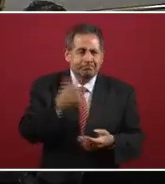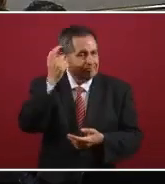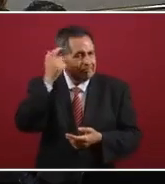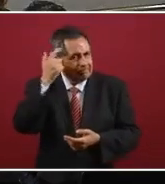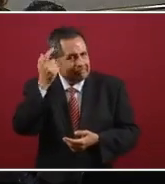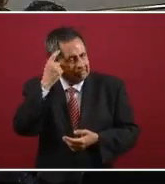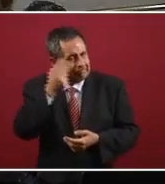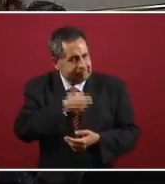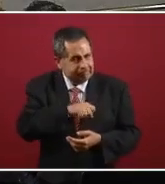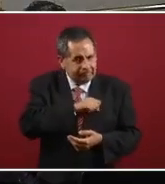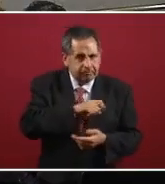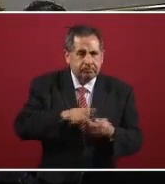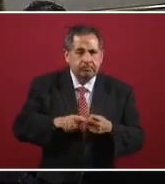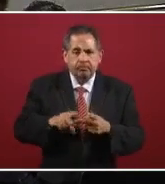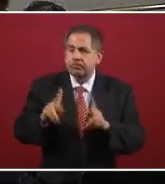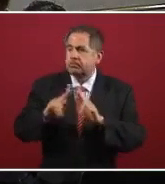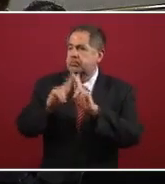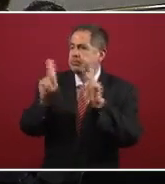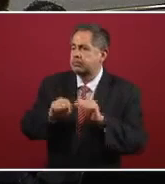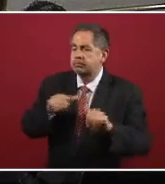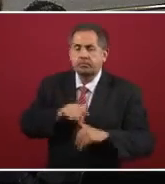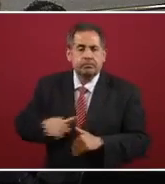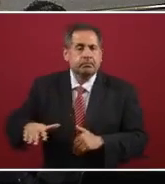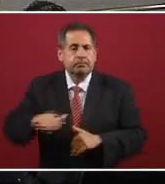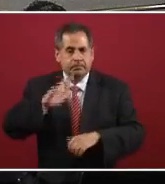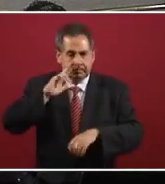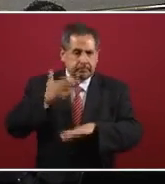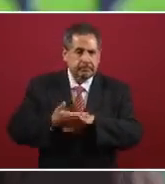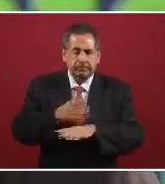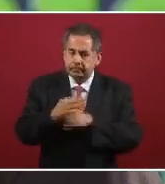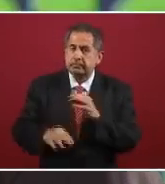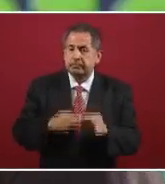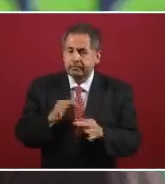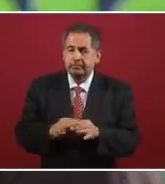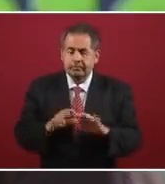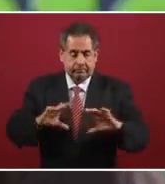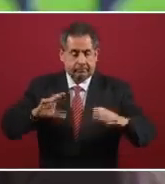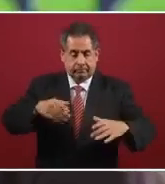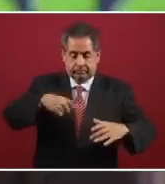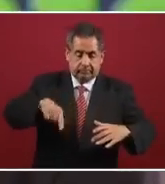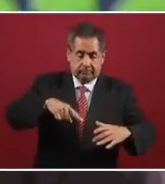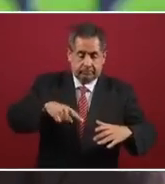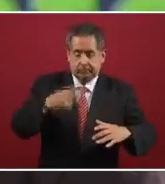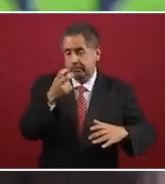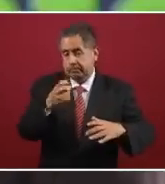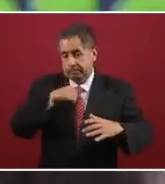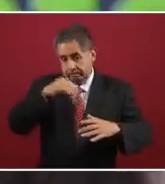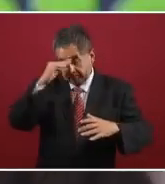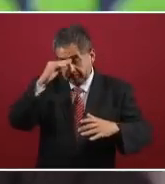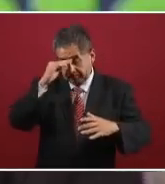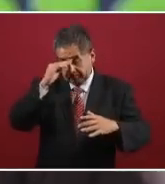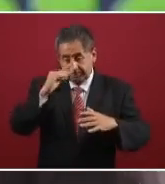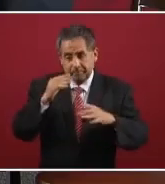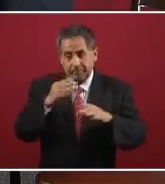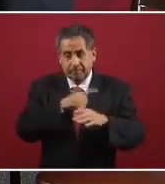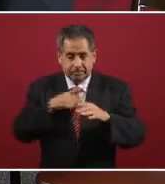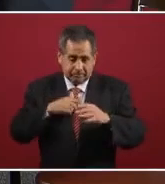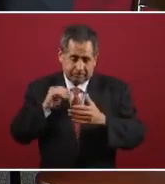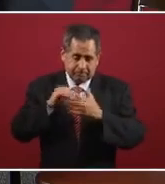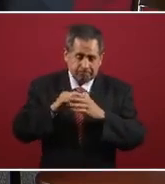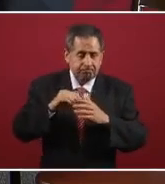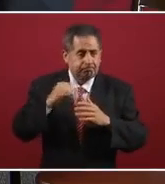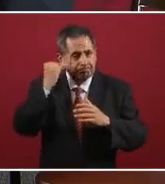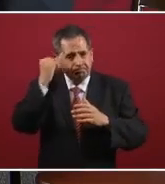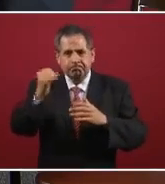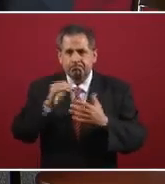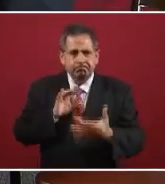la paz, es una responsabilidad colectiva, es una responsabilidad de la sociedad, de la comunidad, y por lo tanto lo que se trata es construir puentes y